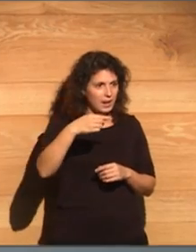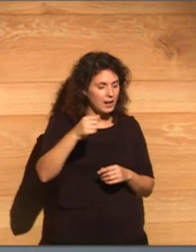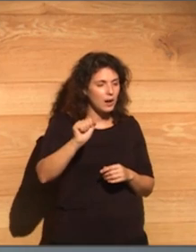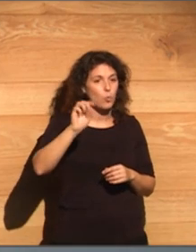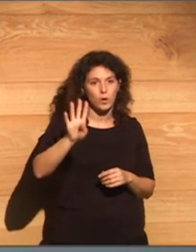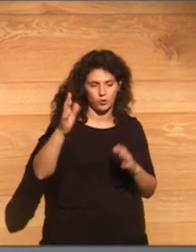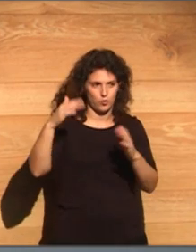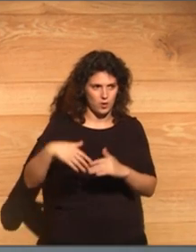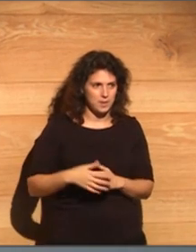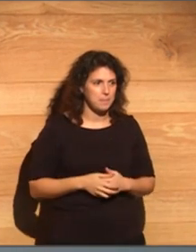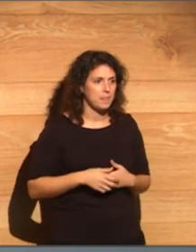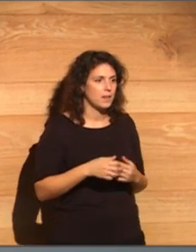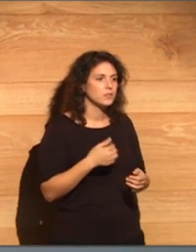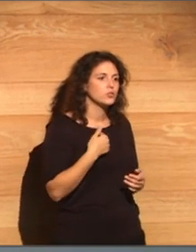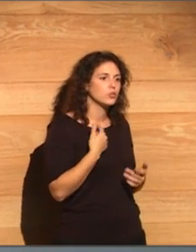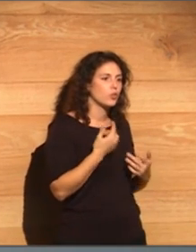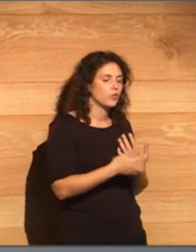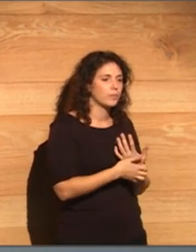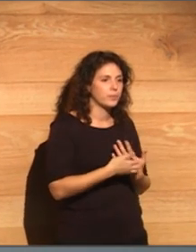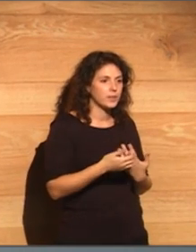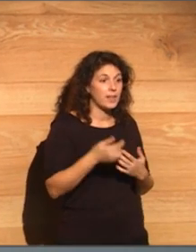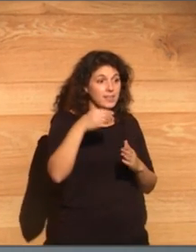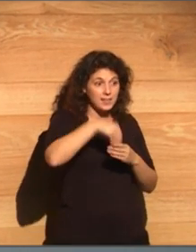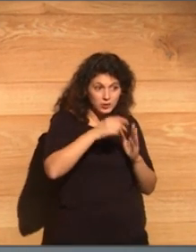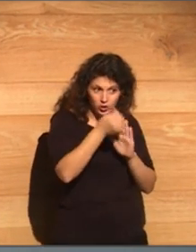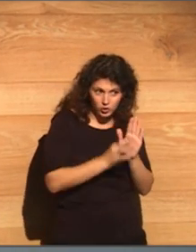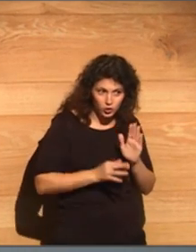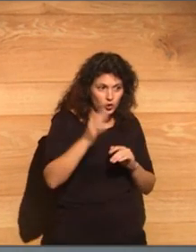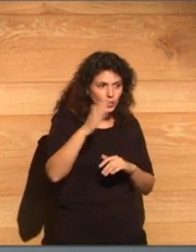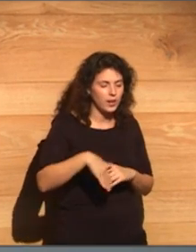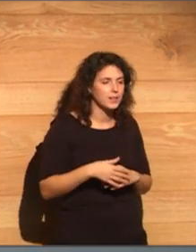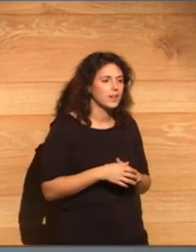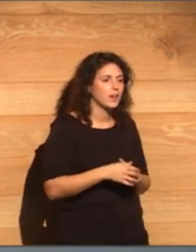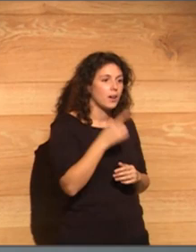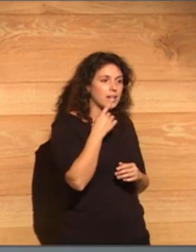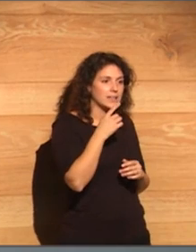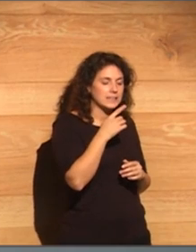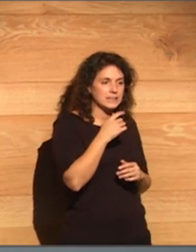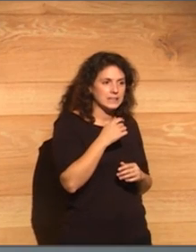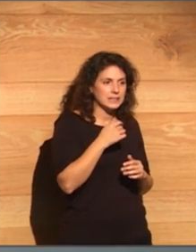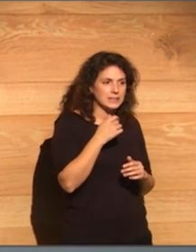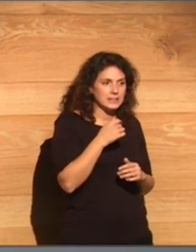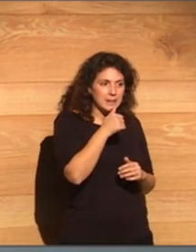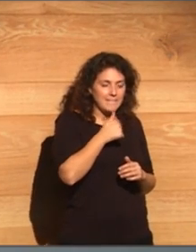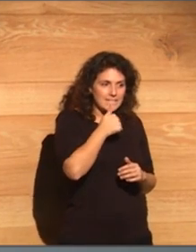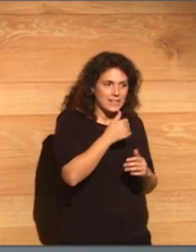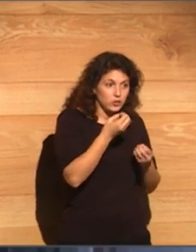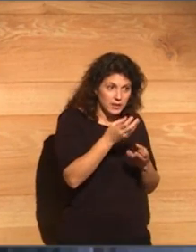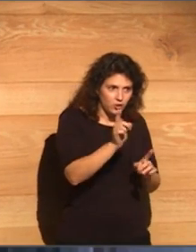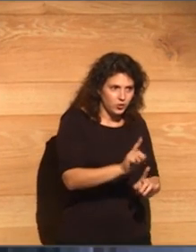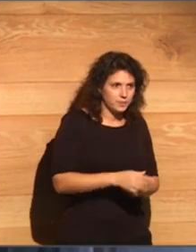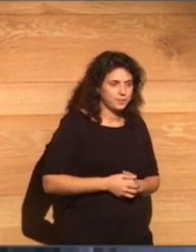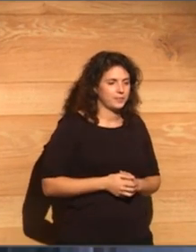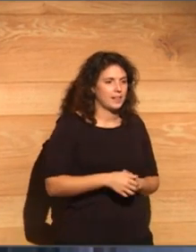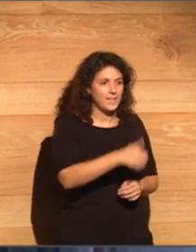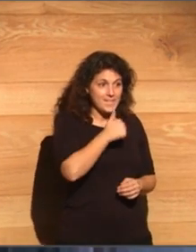dos minutos. No me resisto a tampoco está en guión esto. No me resisto a contarlo. Me resisto a no contarlo. ¿Vale? Te